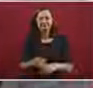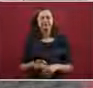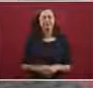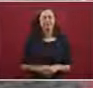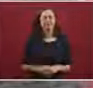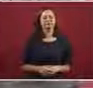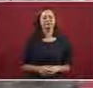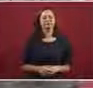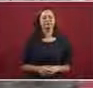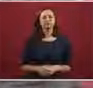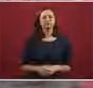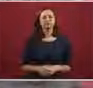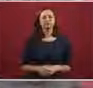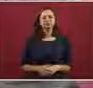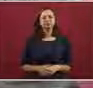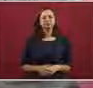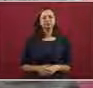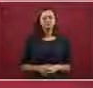que